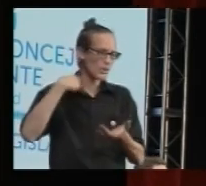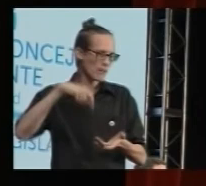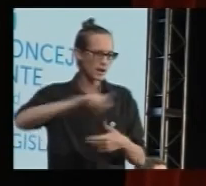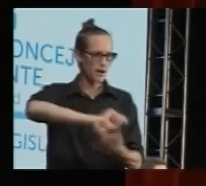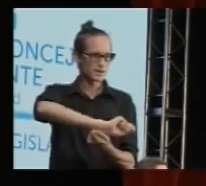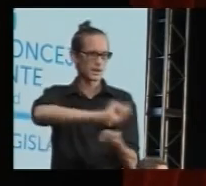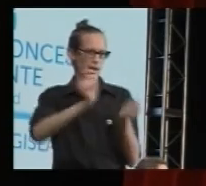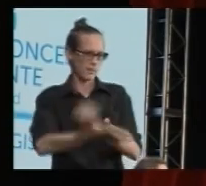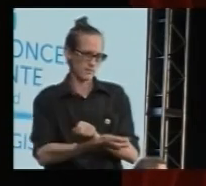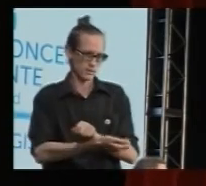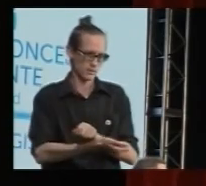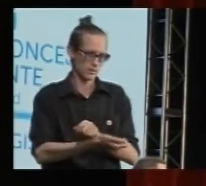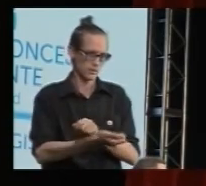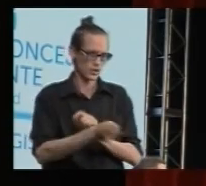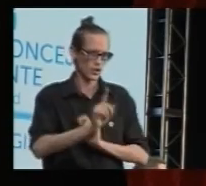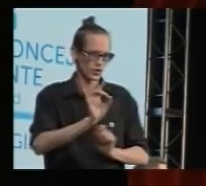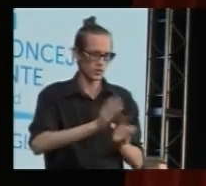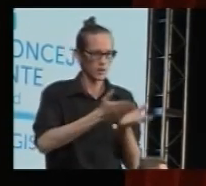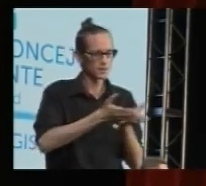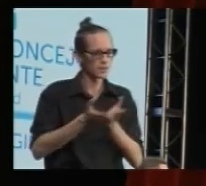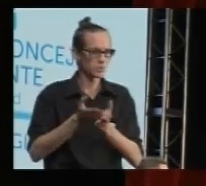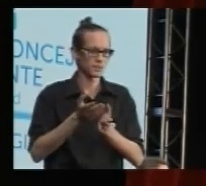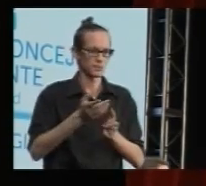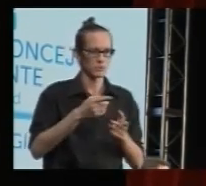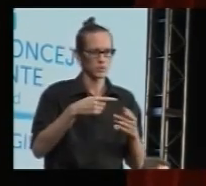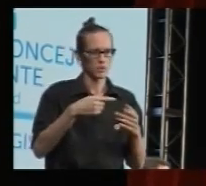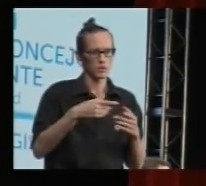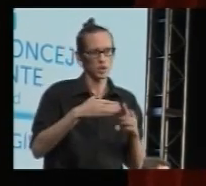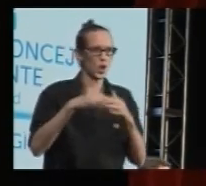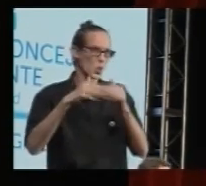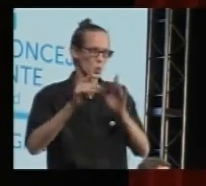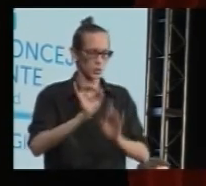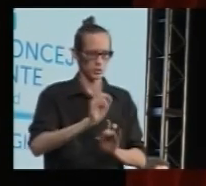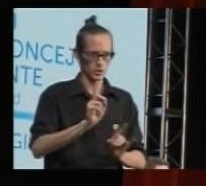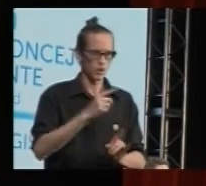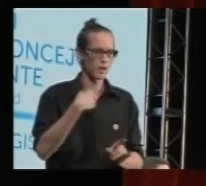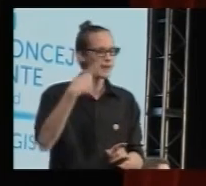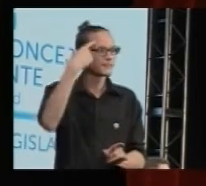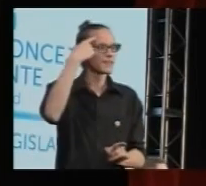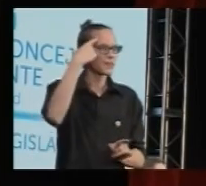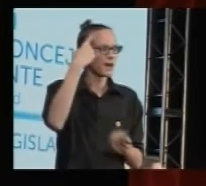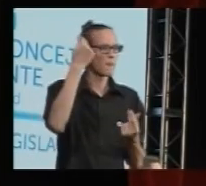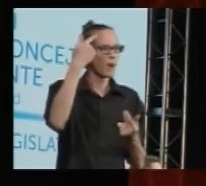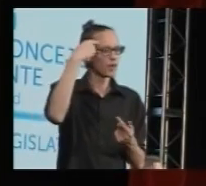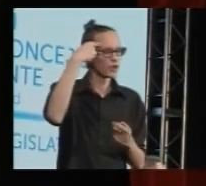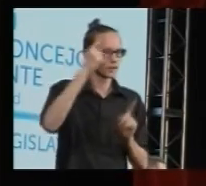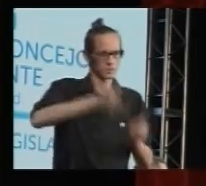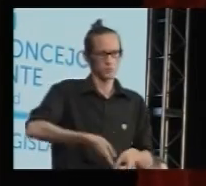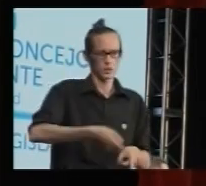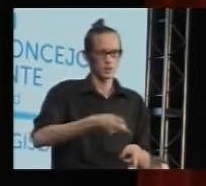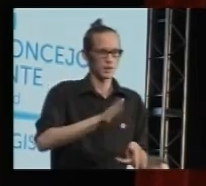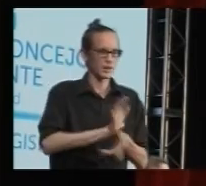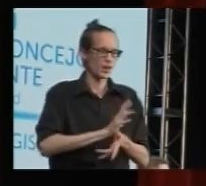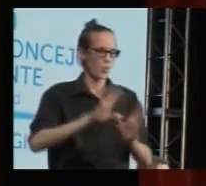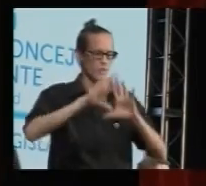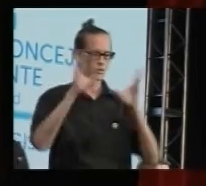obra pública y con los servicios, sino también con las ideas y los valores. Las ideas y los valores son las palancas que mueven el mundo.